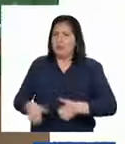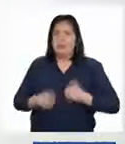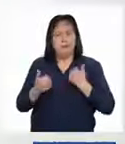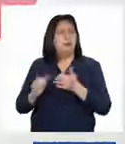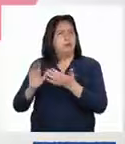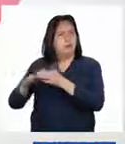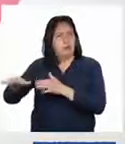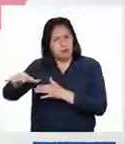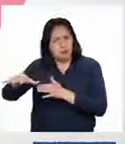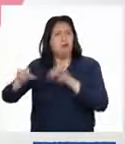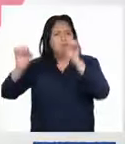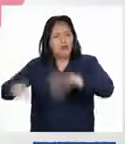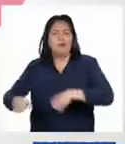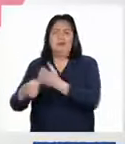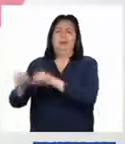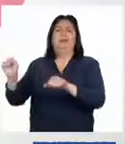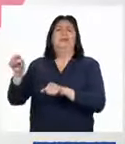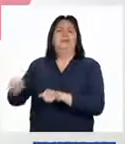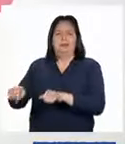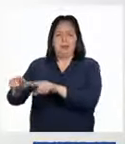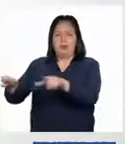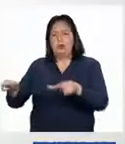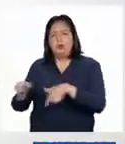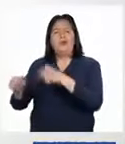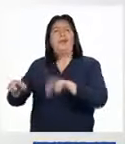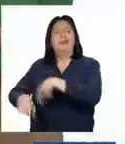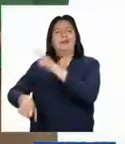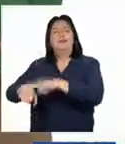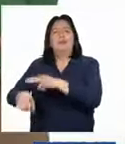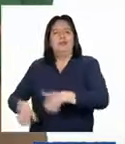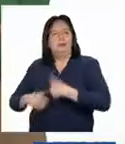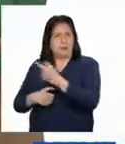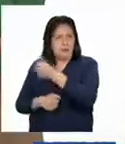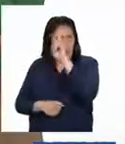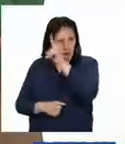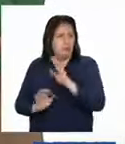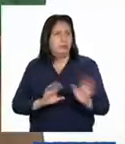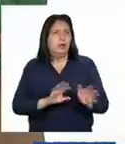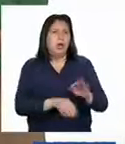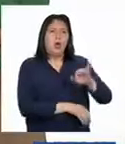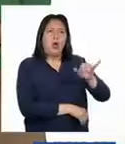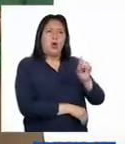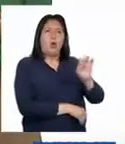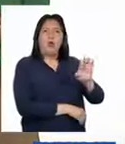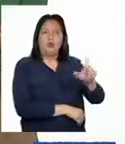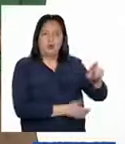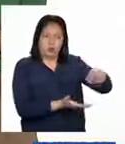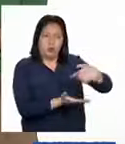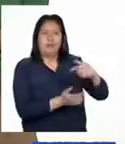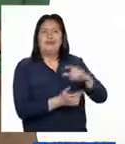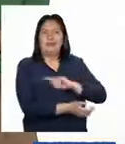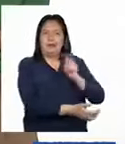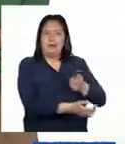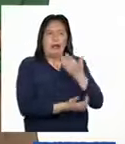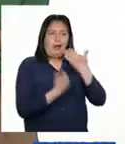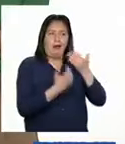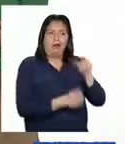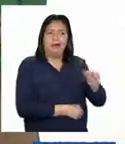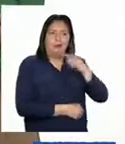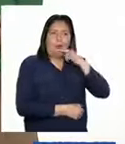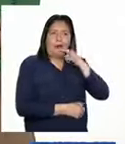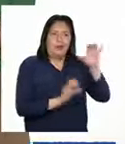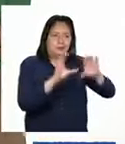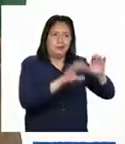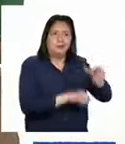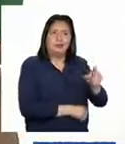en la región, se pudo salvar un hábitat natural del Perú. Josué de Tacna nos menciona que gracias al trabajo de